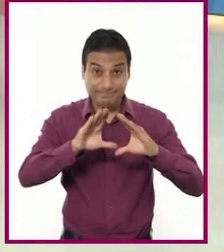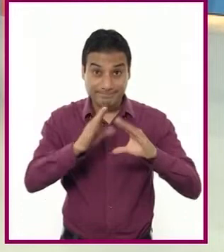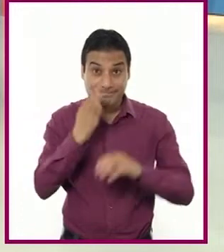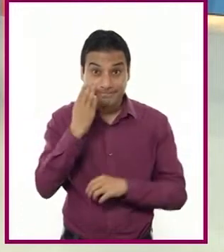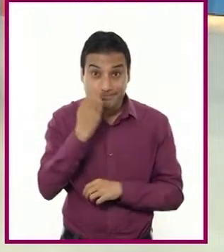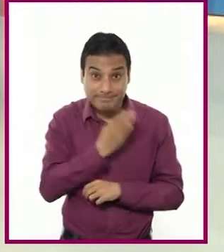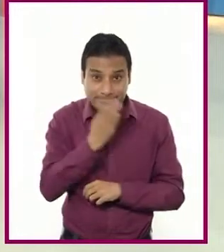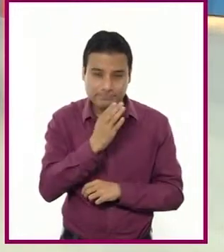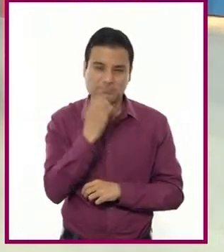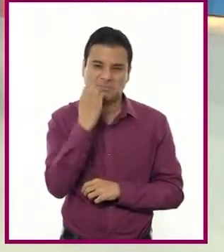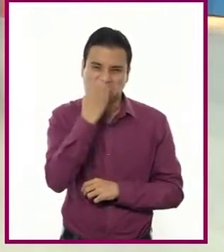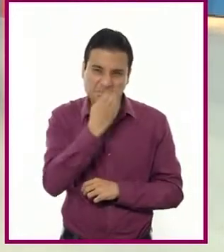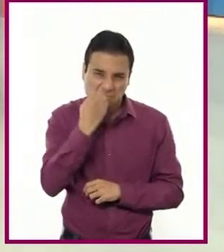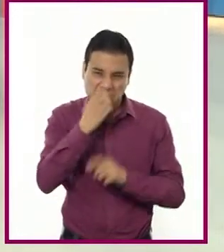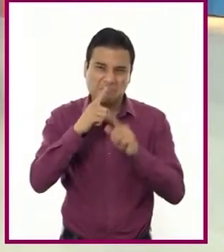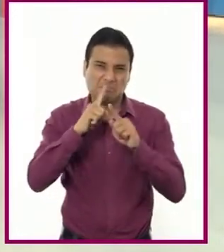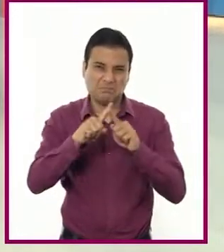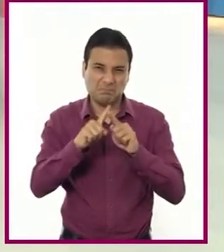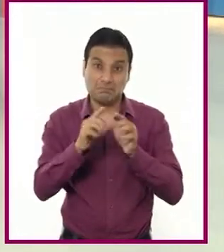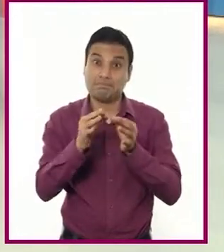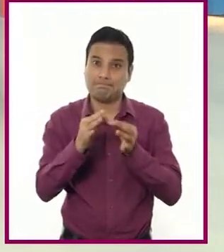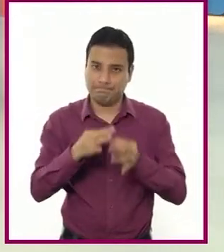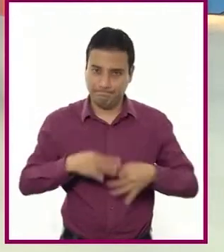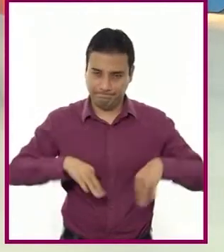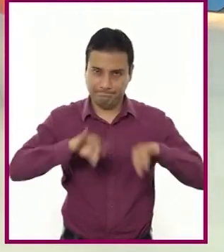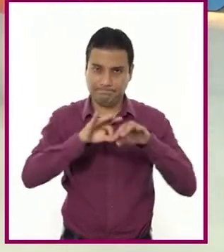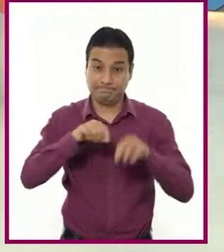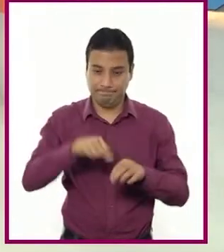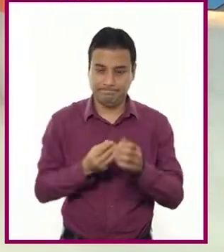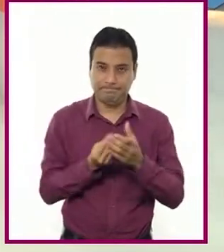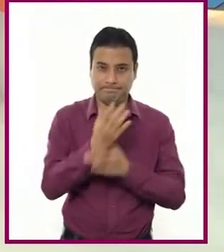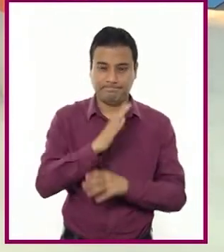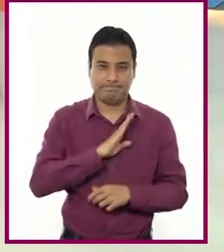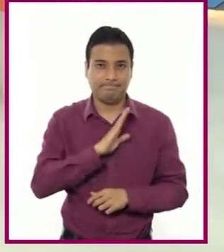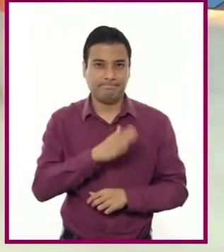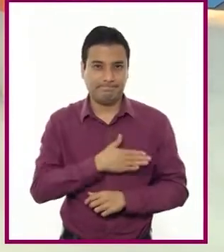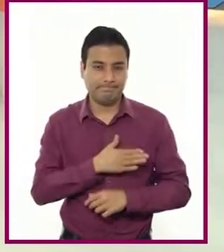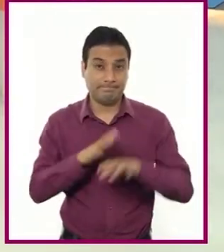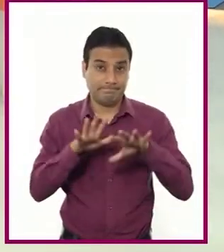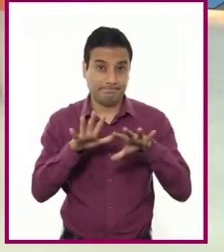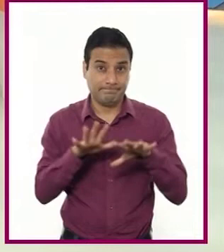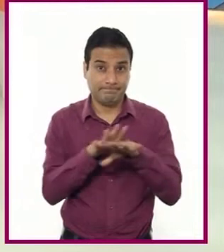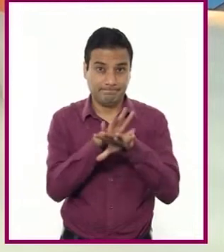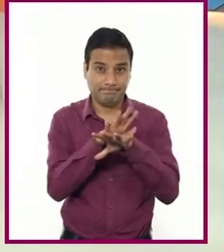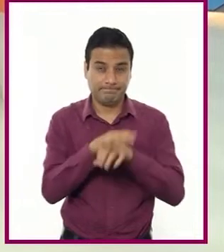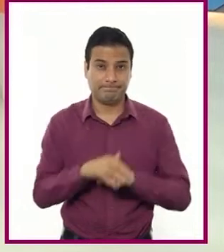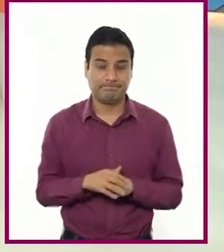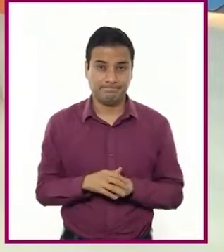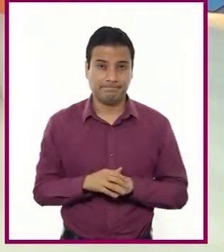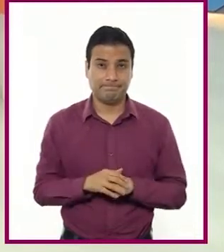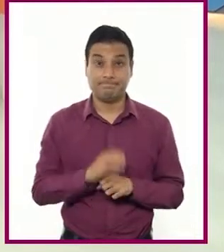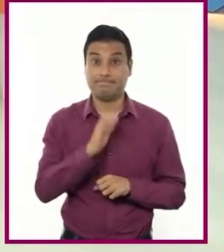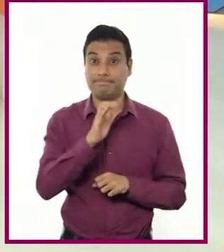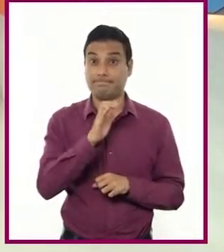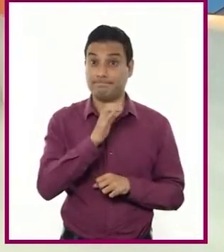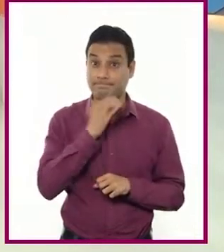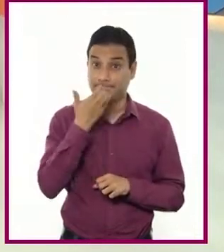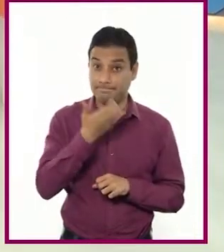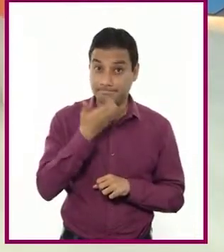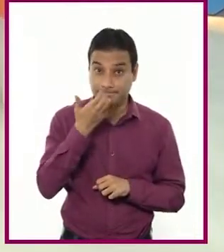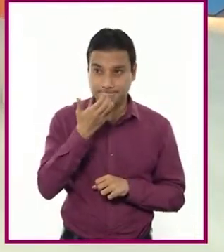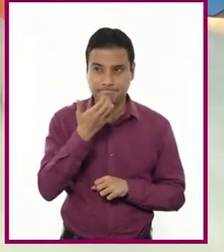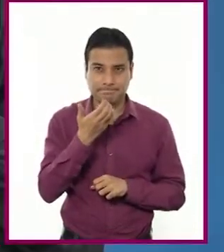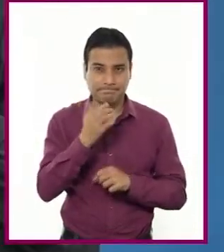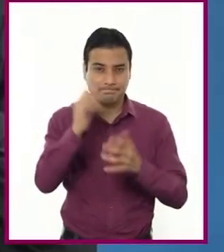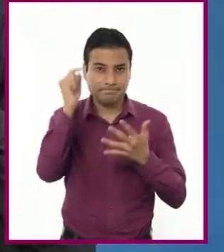fundamental para determinar el carácter social de Nueva España, como una sociedad que se adapta a las costumbres de la metrópoli